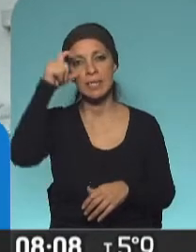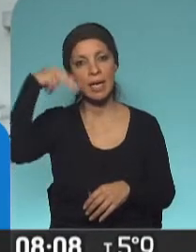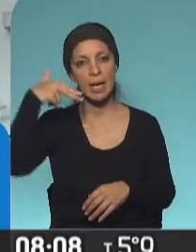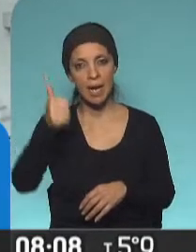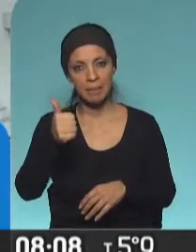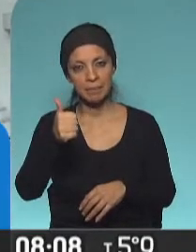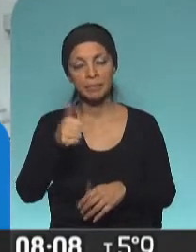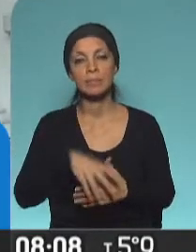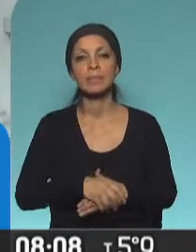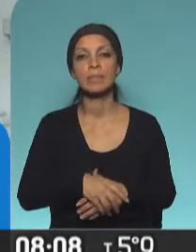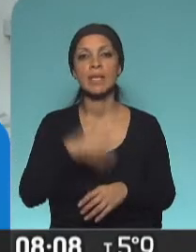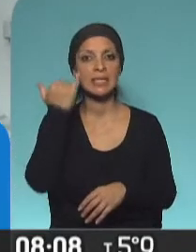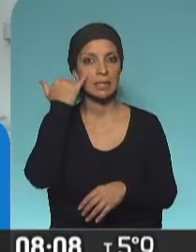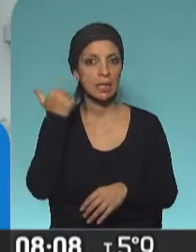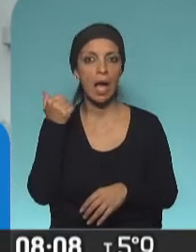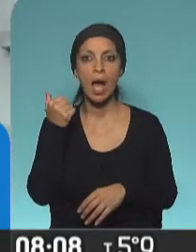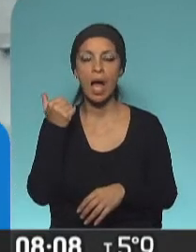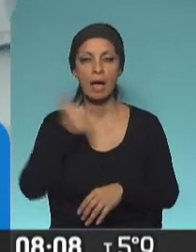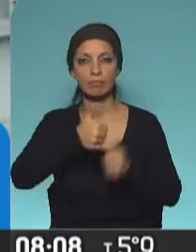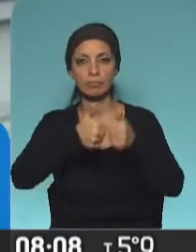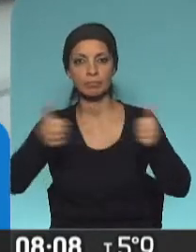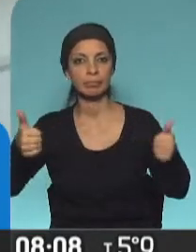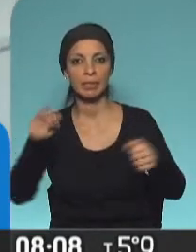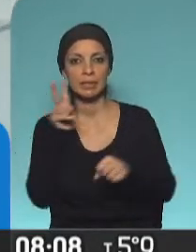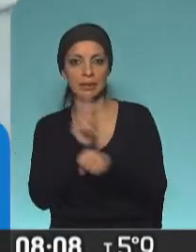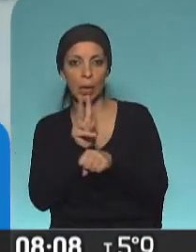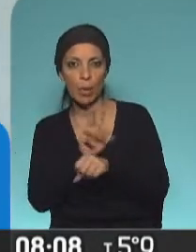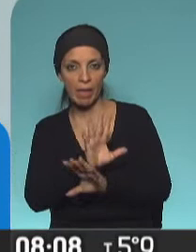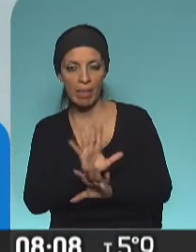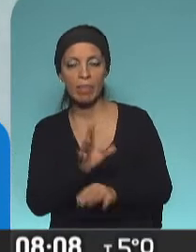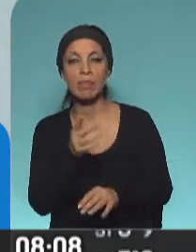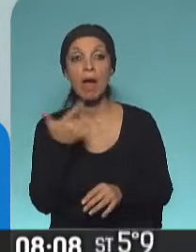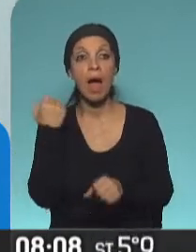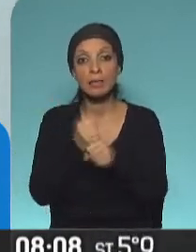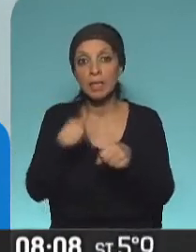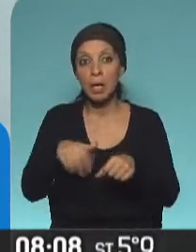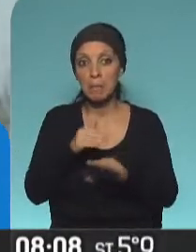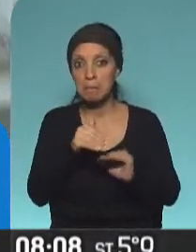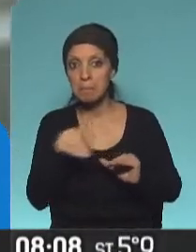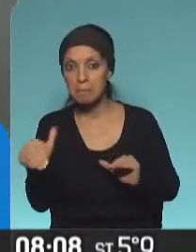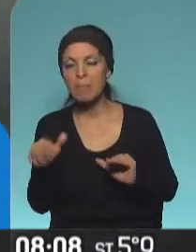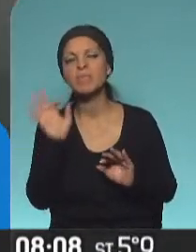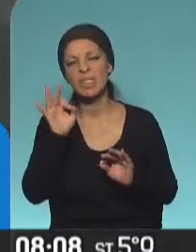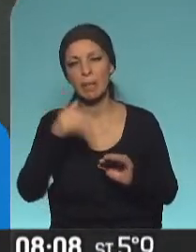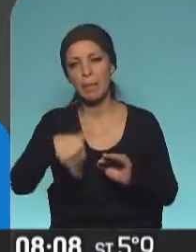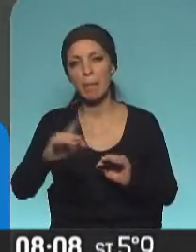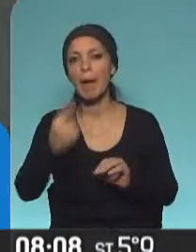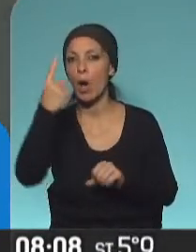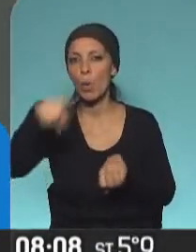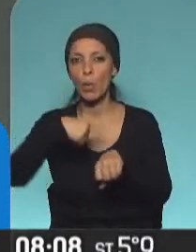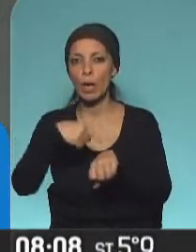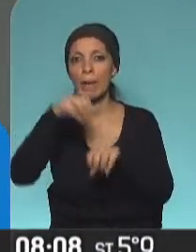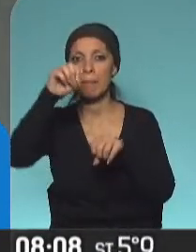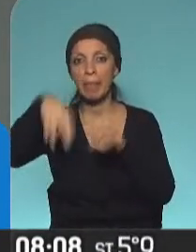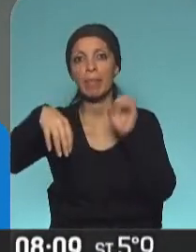aquí apostados ya parte de los guardias de seguridad por ahora no hay movimiento pero sabemos que en menos de una hora más ya comienza a llegar a